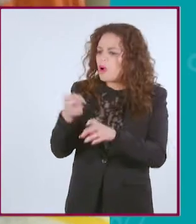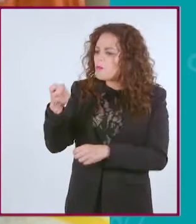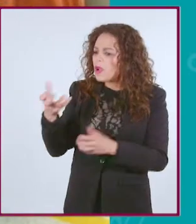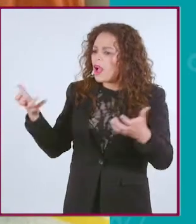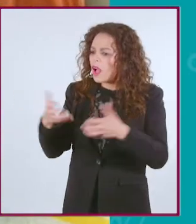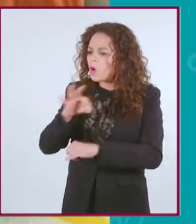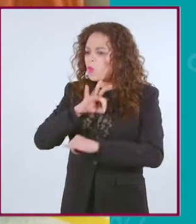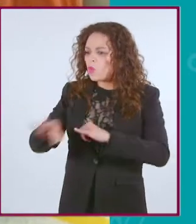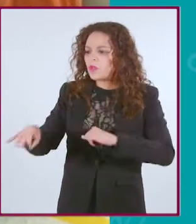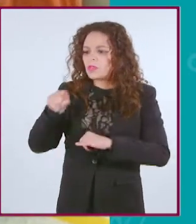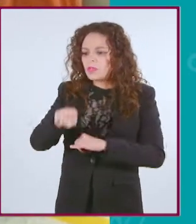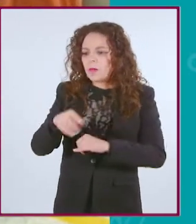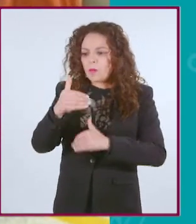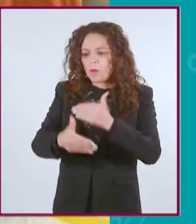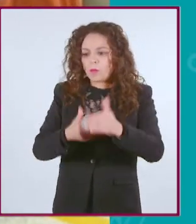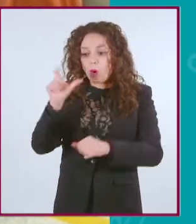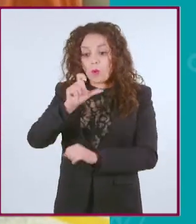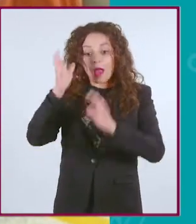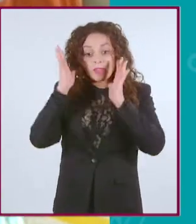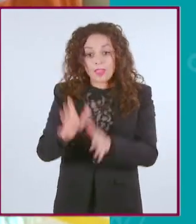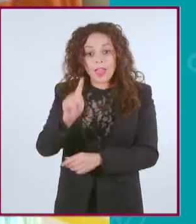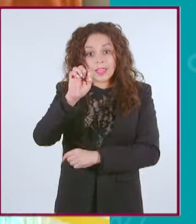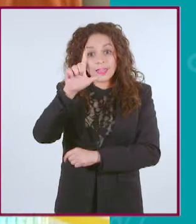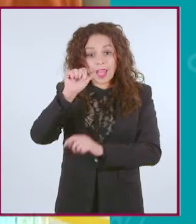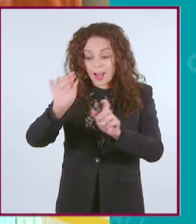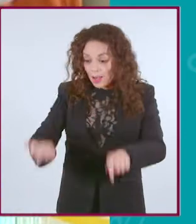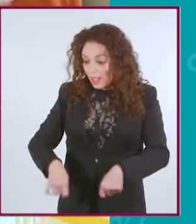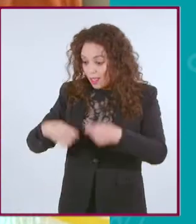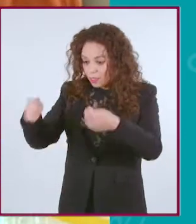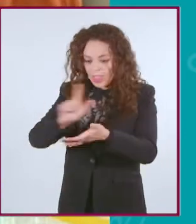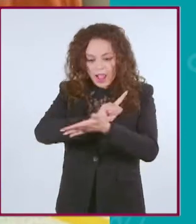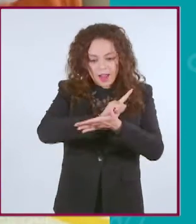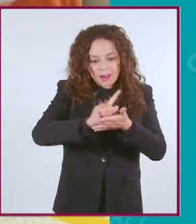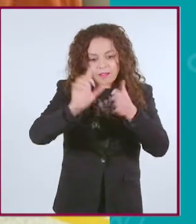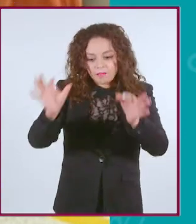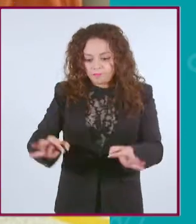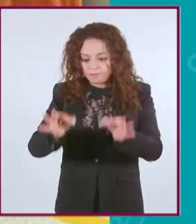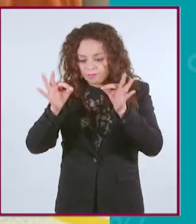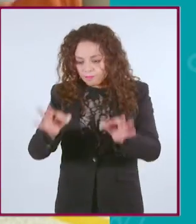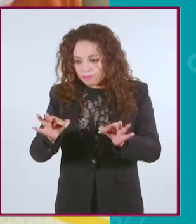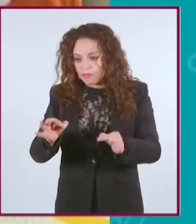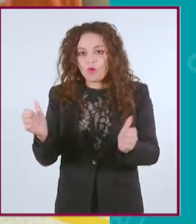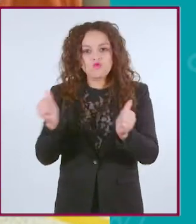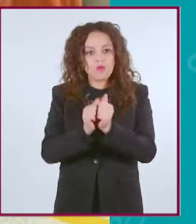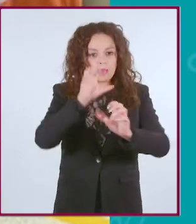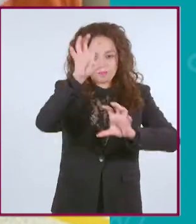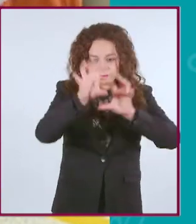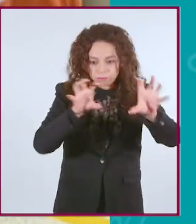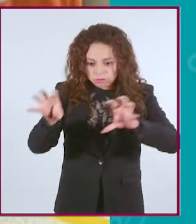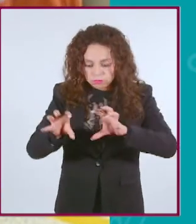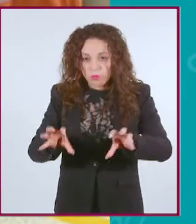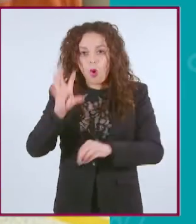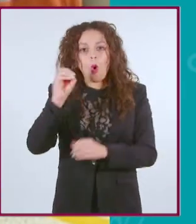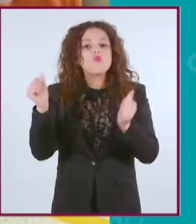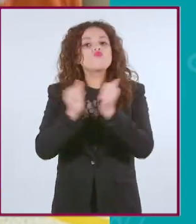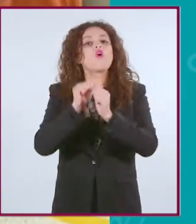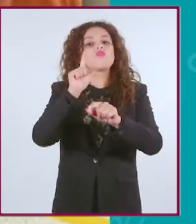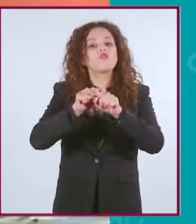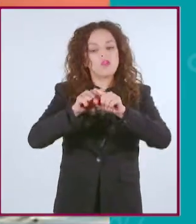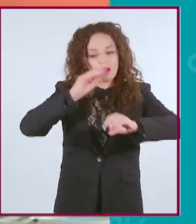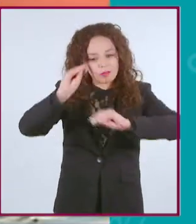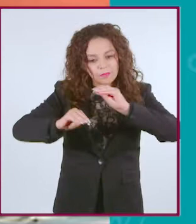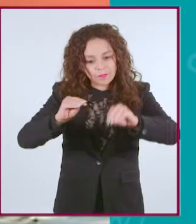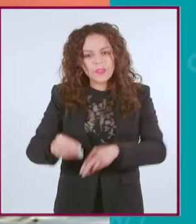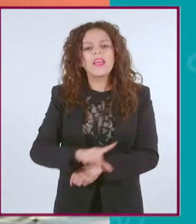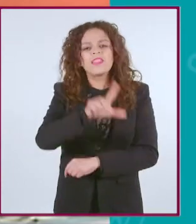proceso después de que ustedes ya reciben la tela perfectamente limpia, purificada, estampada o teñida. ¿Qué es lo que sucede?